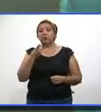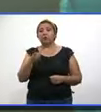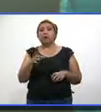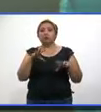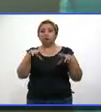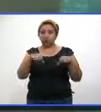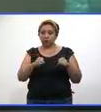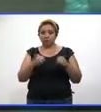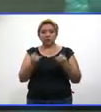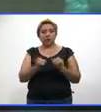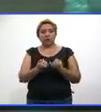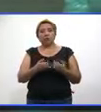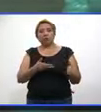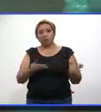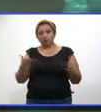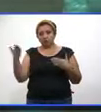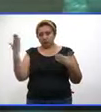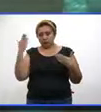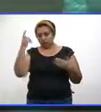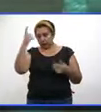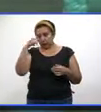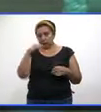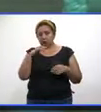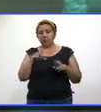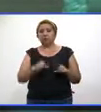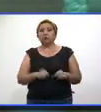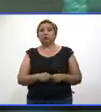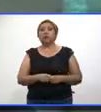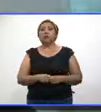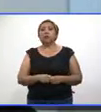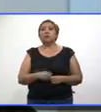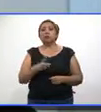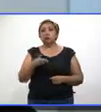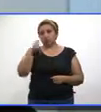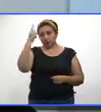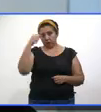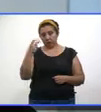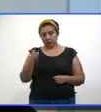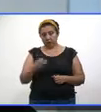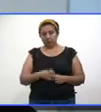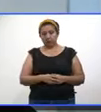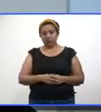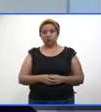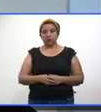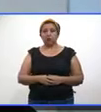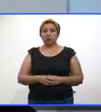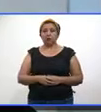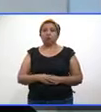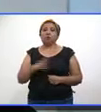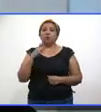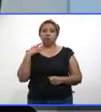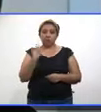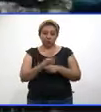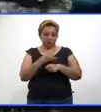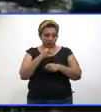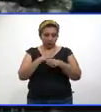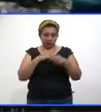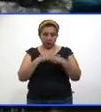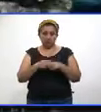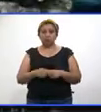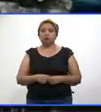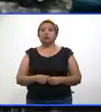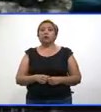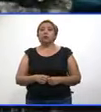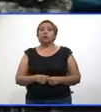cual es trasladado de manera inmediata a esta ciudad. Como resultado de las indagatorias,